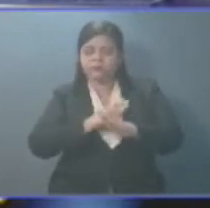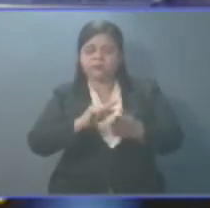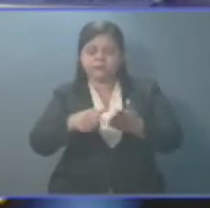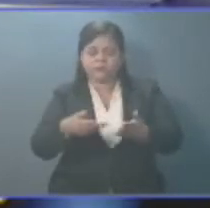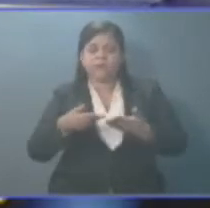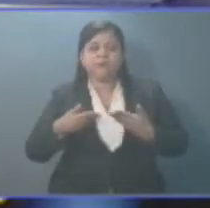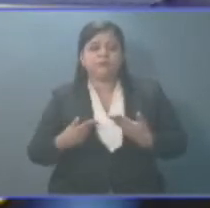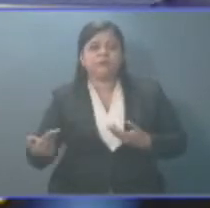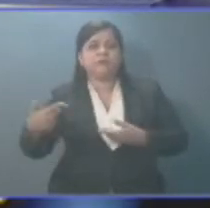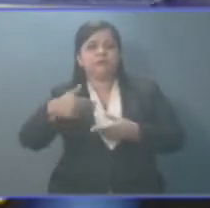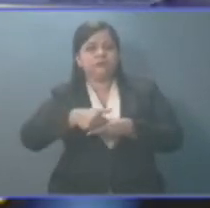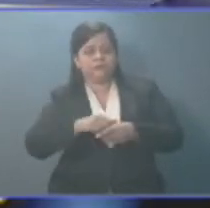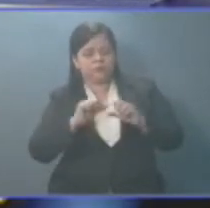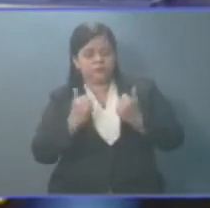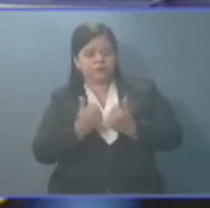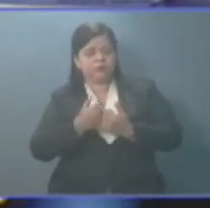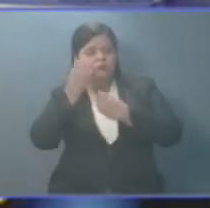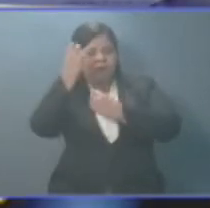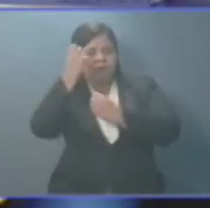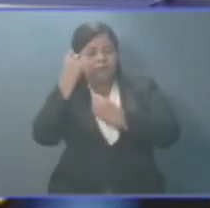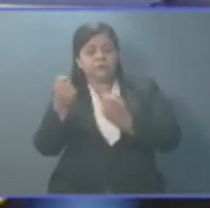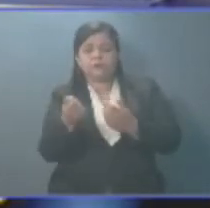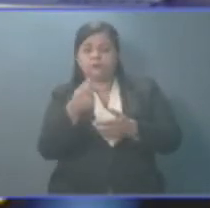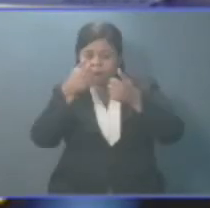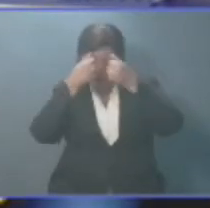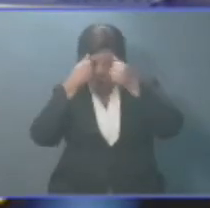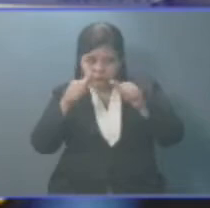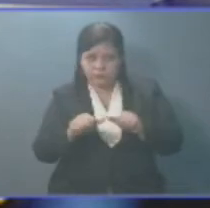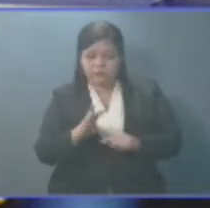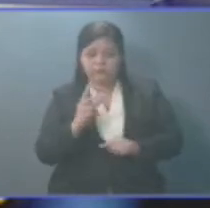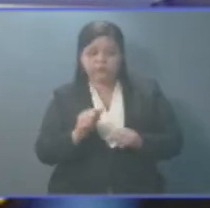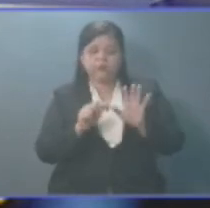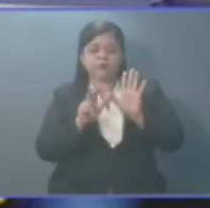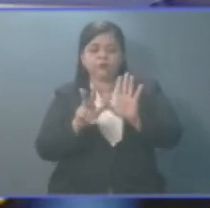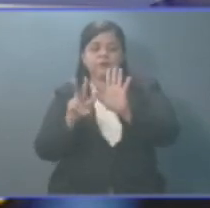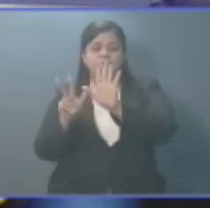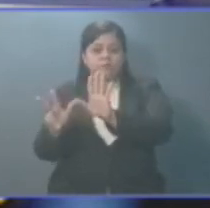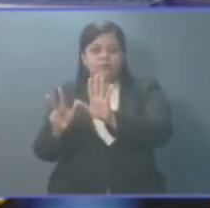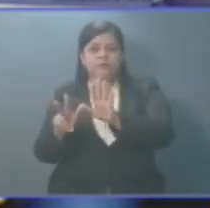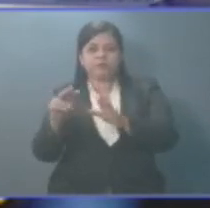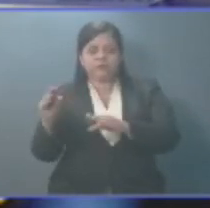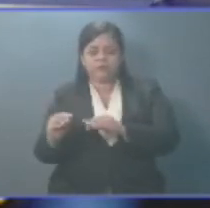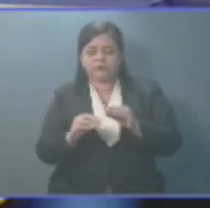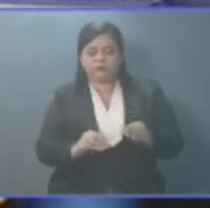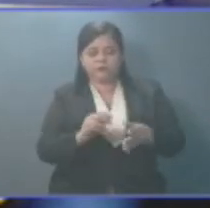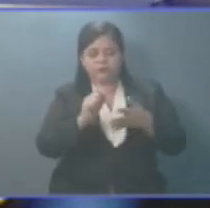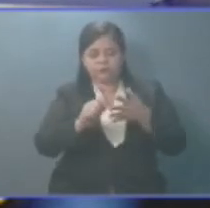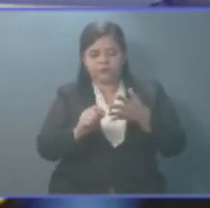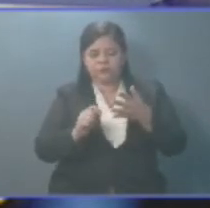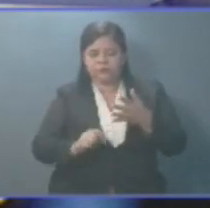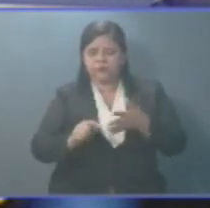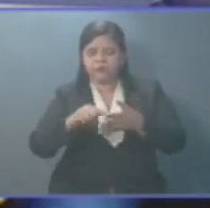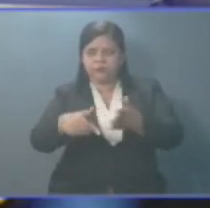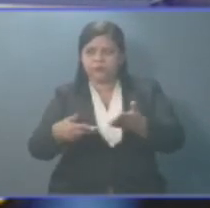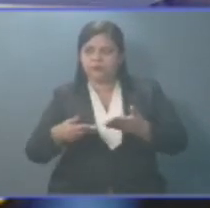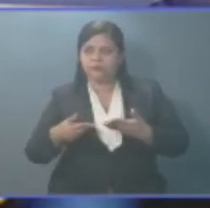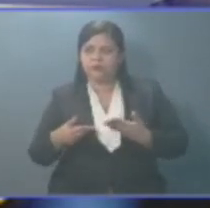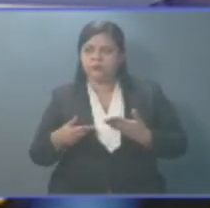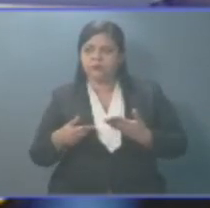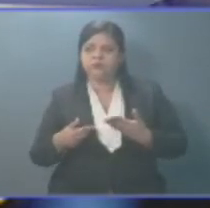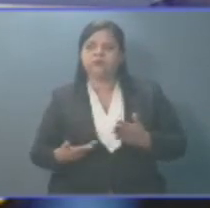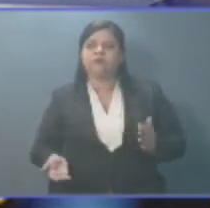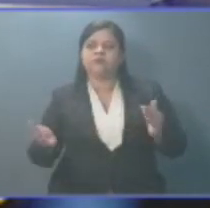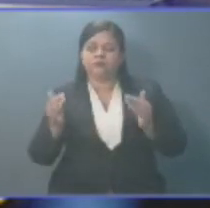sindicalización, en el convenio número 98 relativo a la aplicación de los principios del derecho de sindicación y